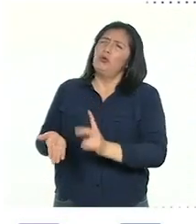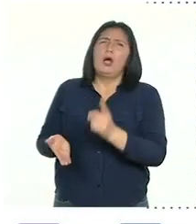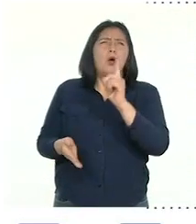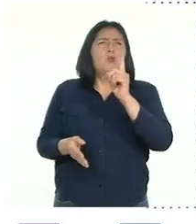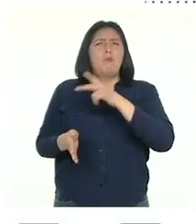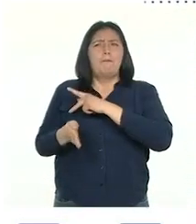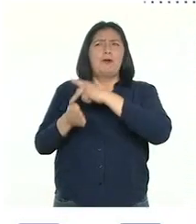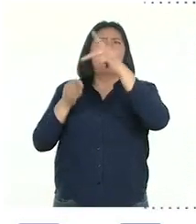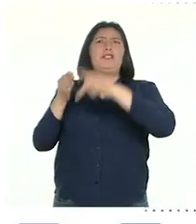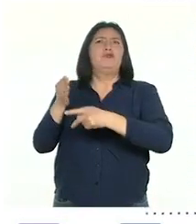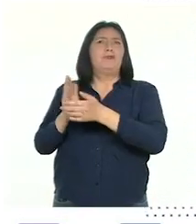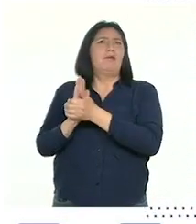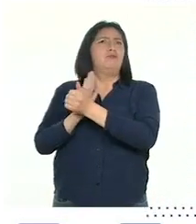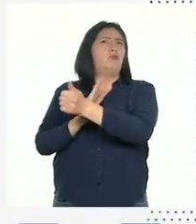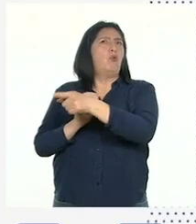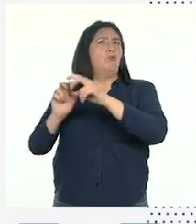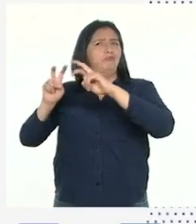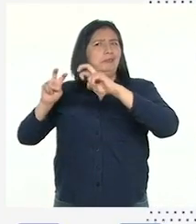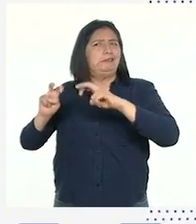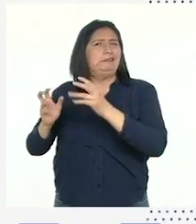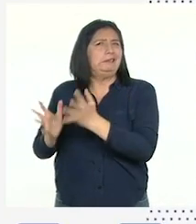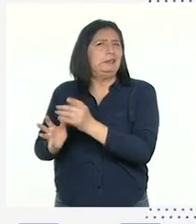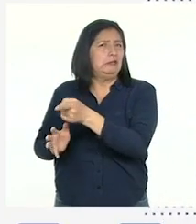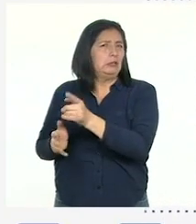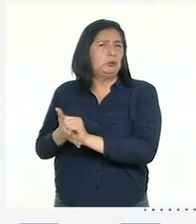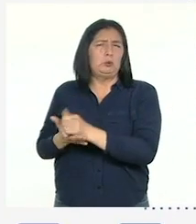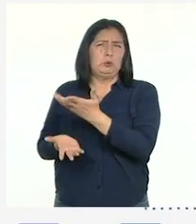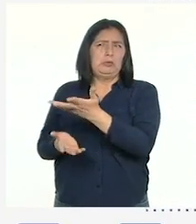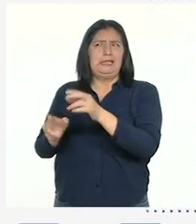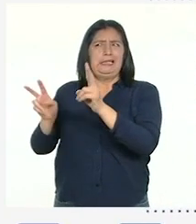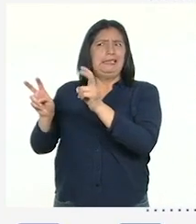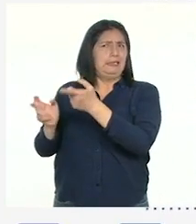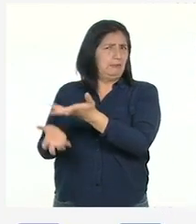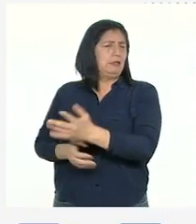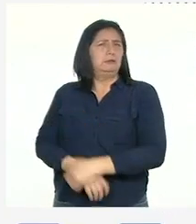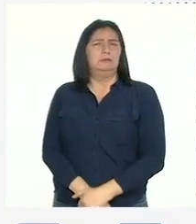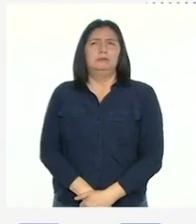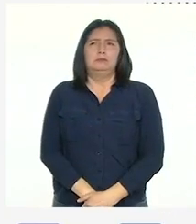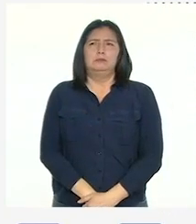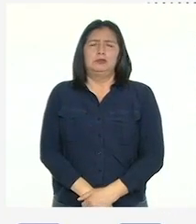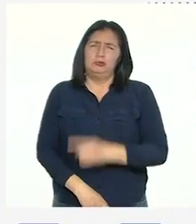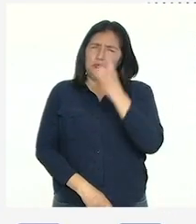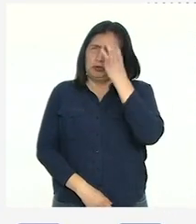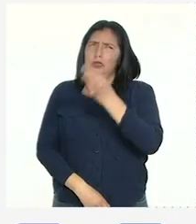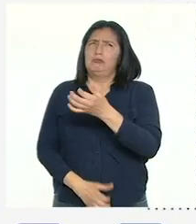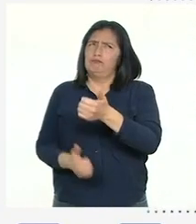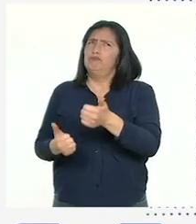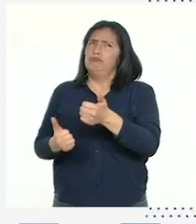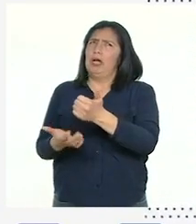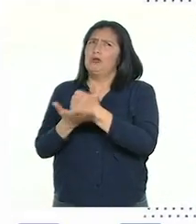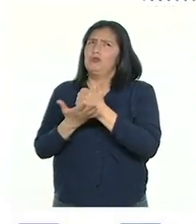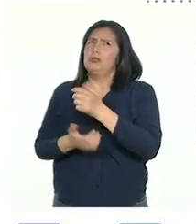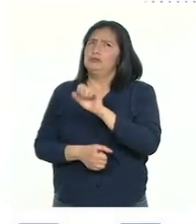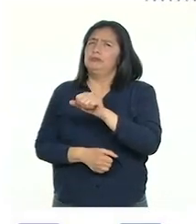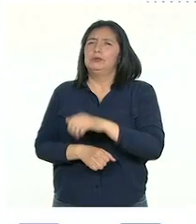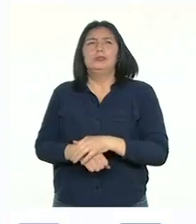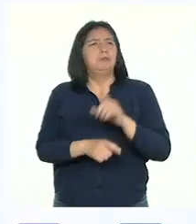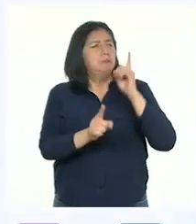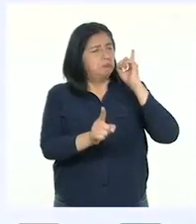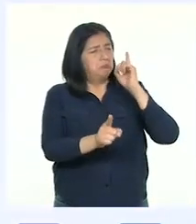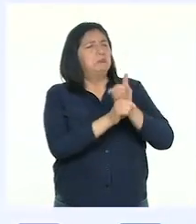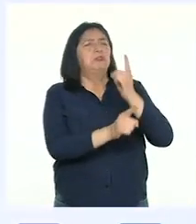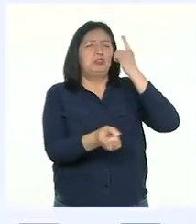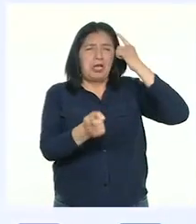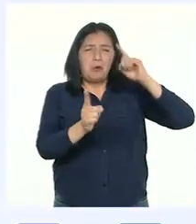algún especialista o investigador experto en estos temas? Creo que sería de mucha ayuda.